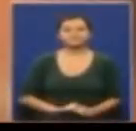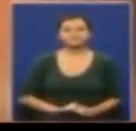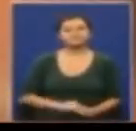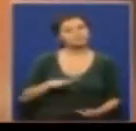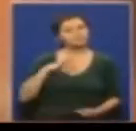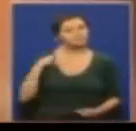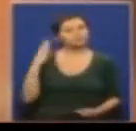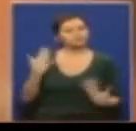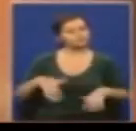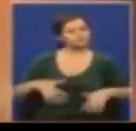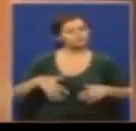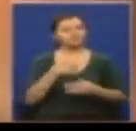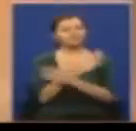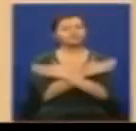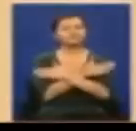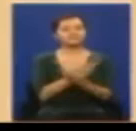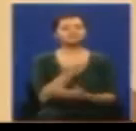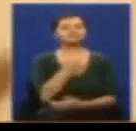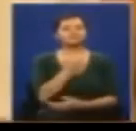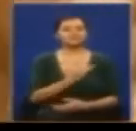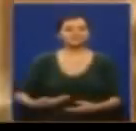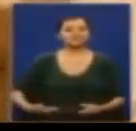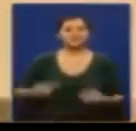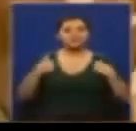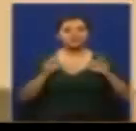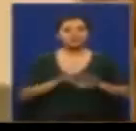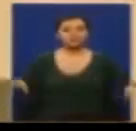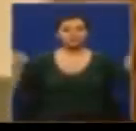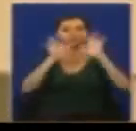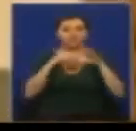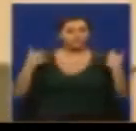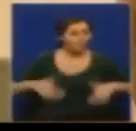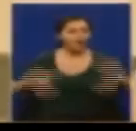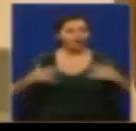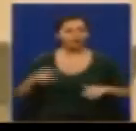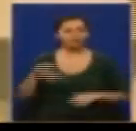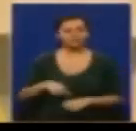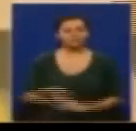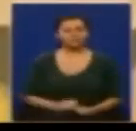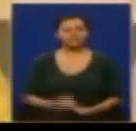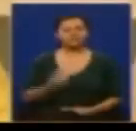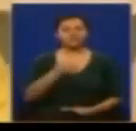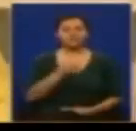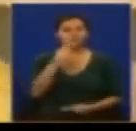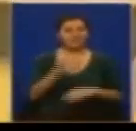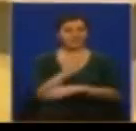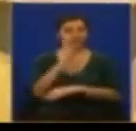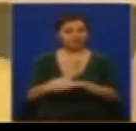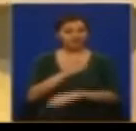¡Qué orgullo! Felicitaciones a la ESPOL. Son cosas muy importantes que están sucediendo. Miren, yo decía, aquí está el